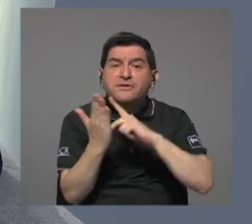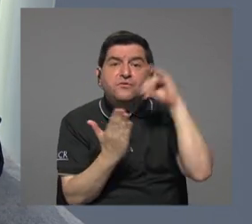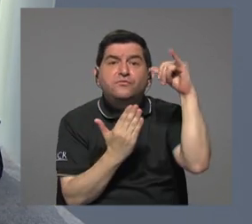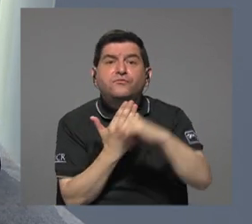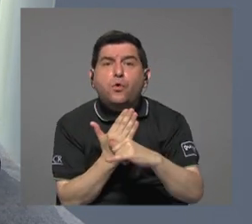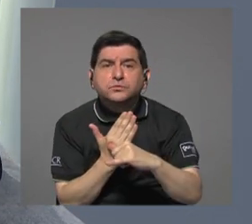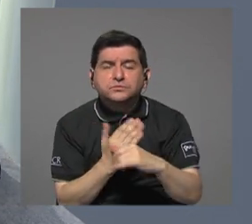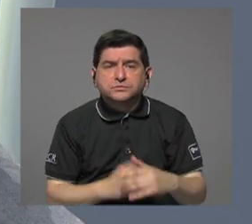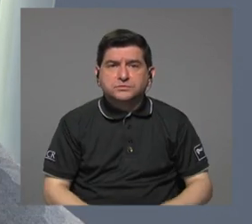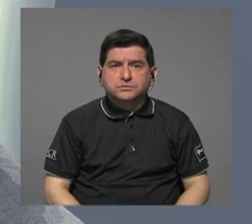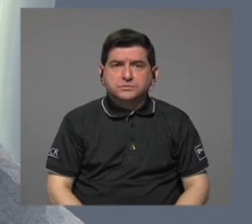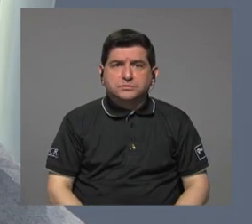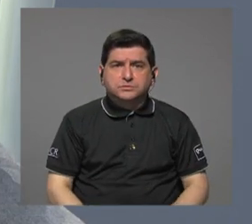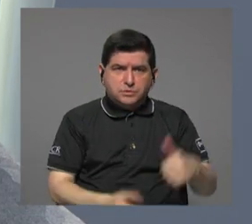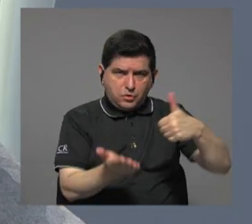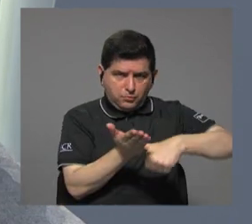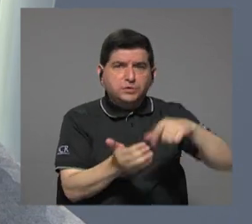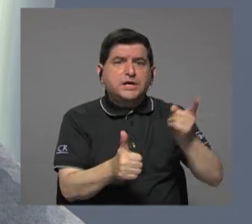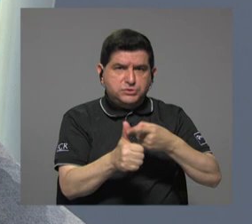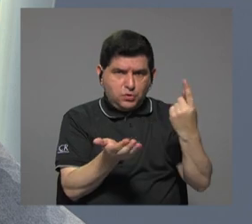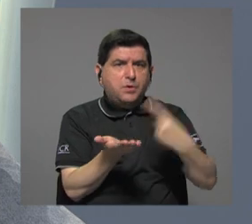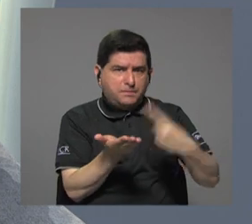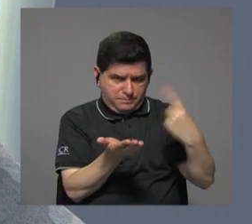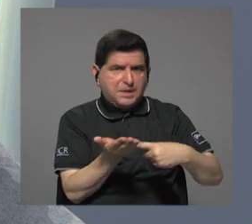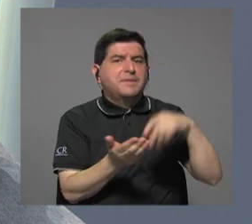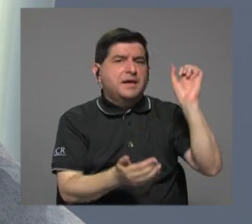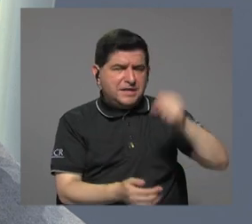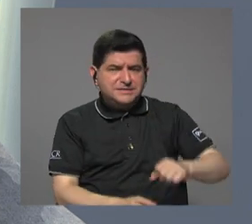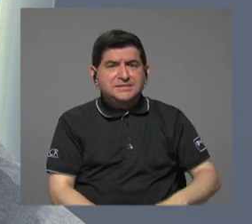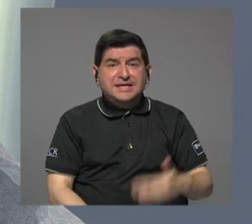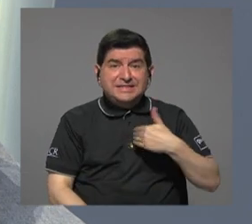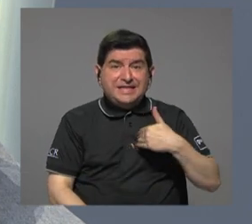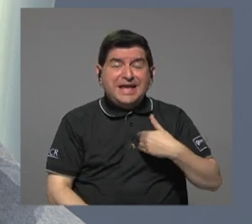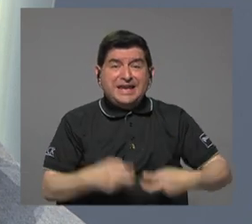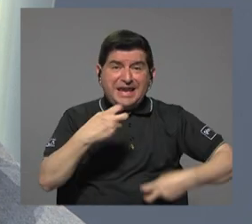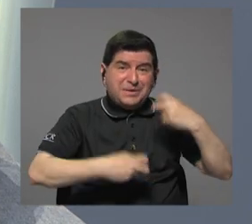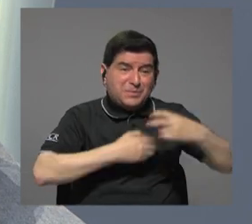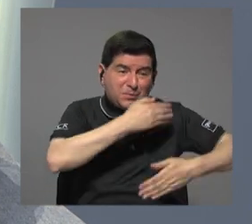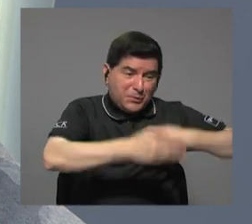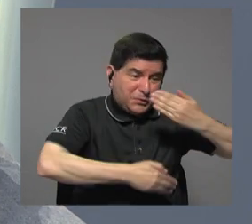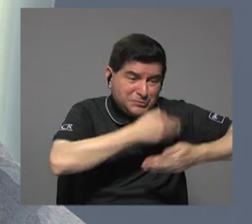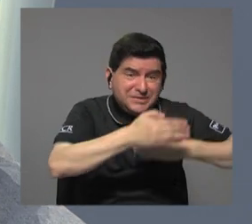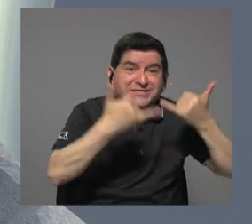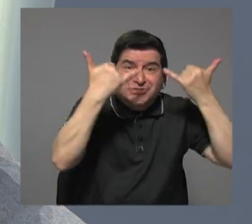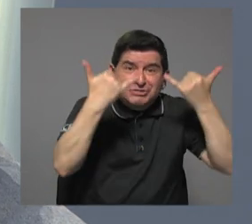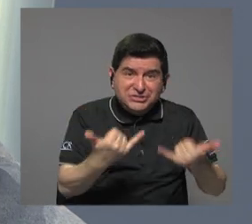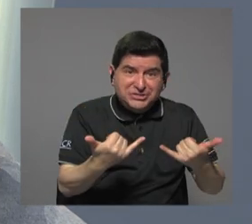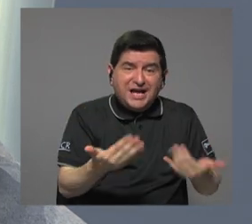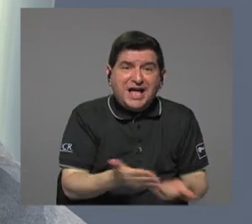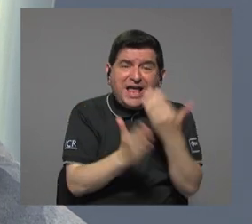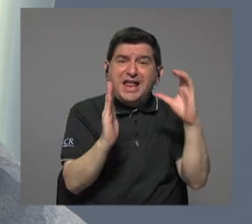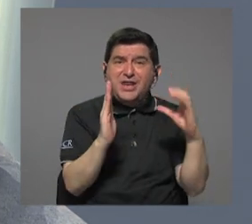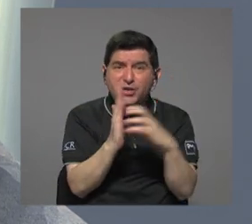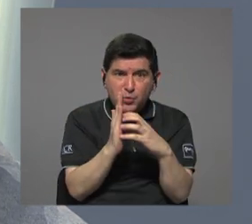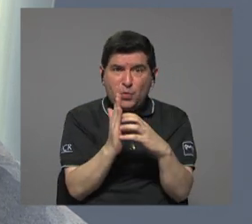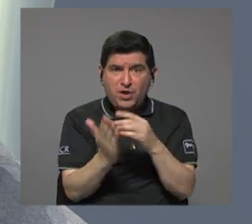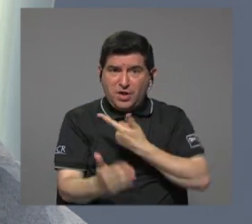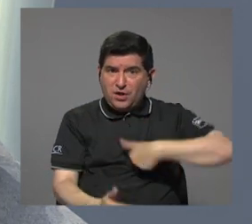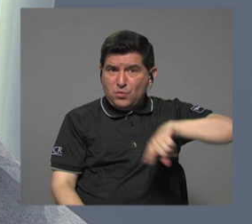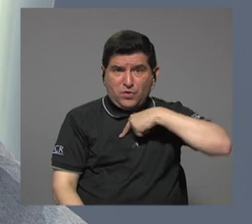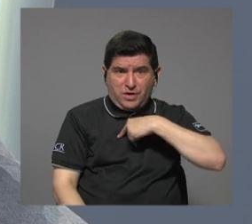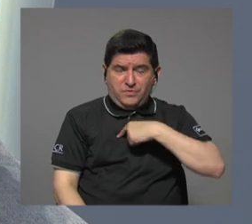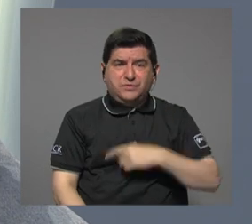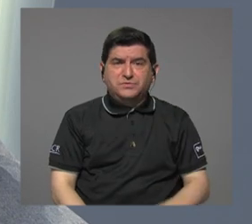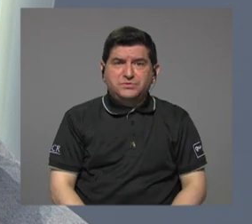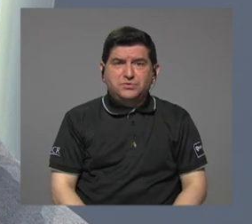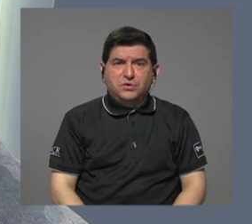proyecto que había sido votado en primer debate o sea que tiene vicios del procedimiento ya el nuevo texto que nosotros nos hemos sumado